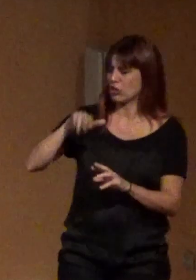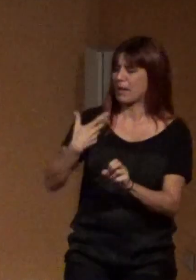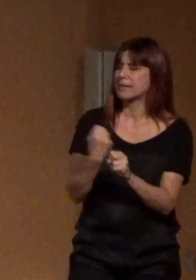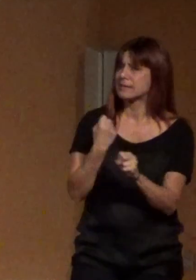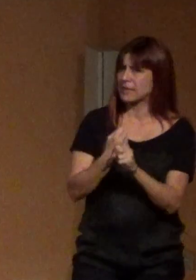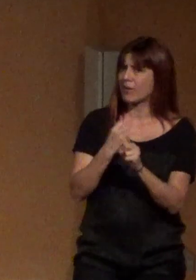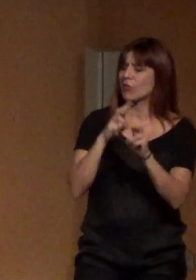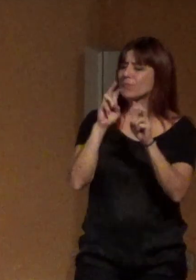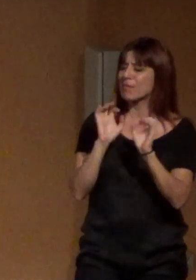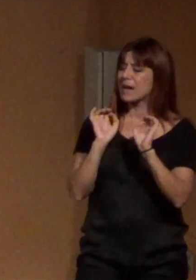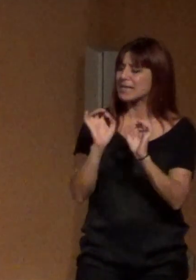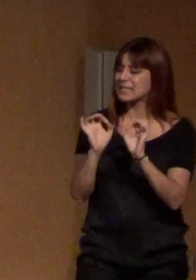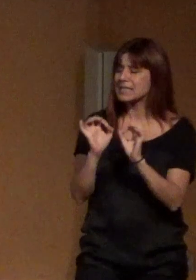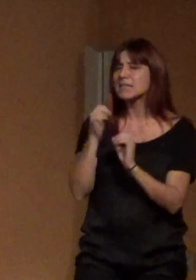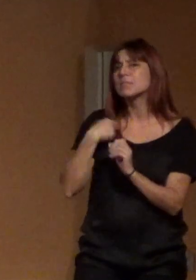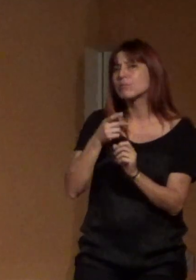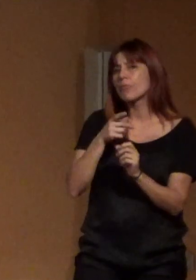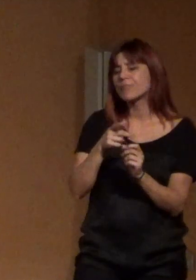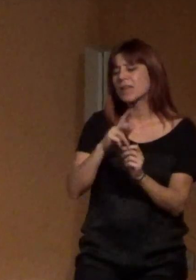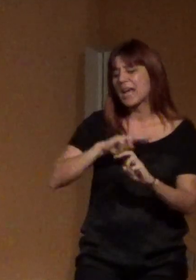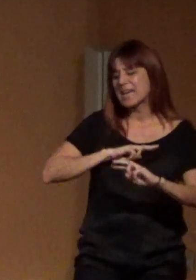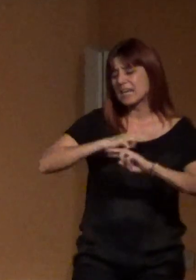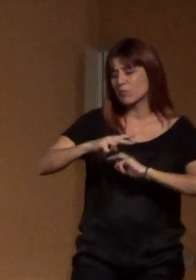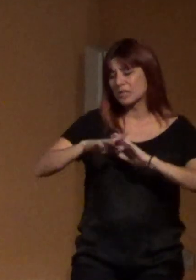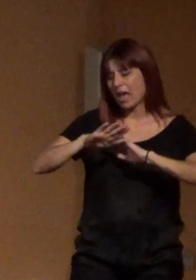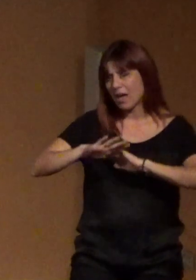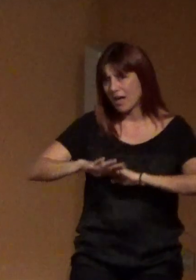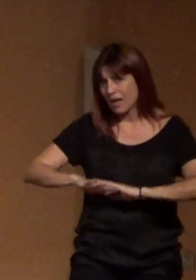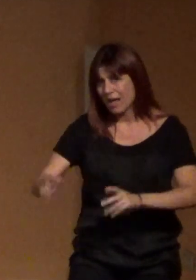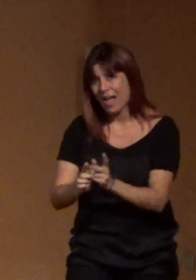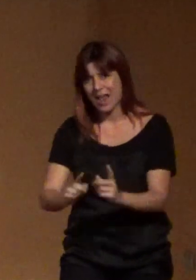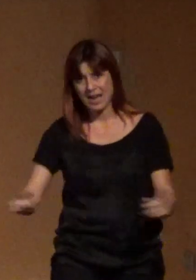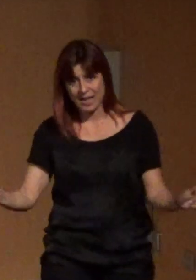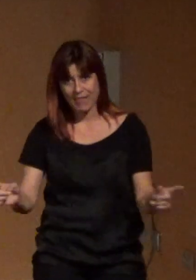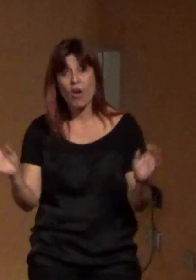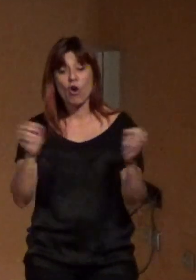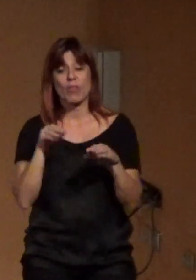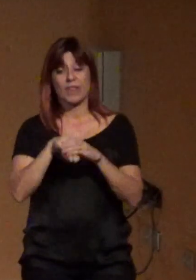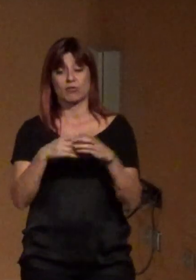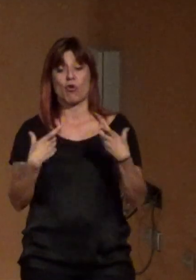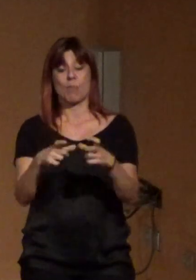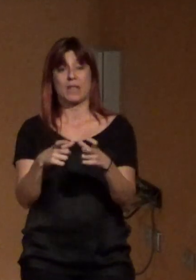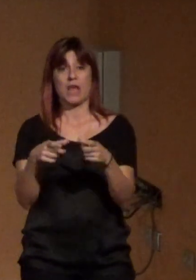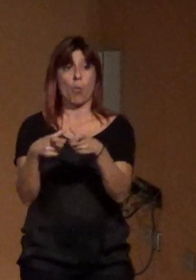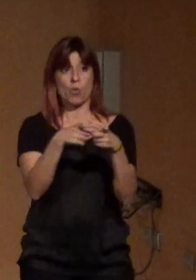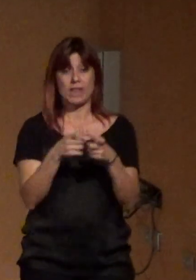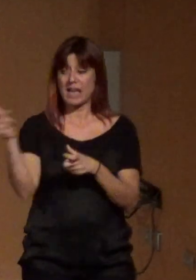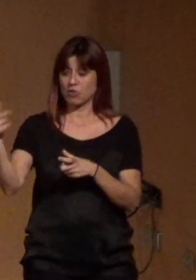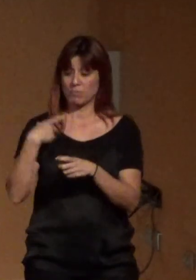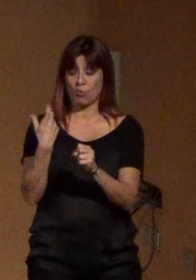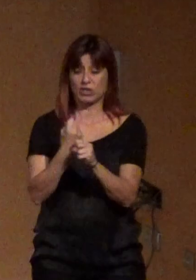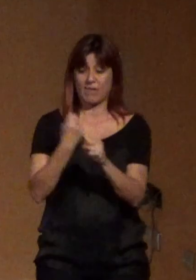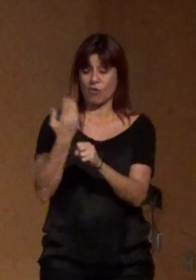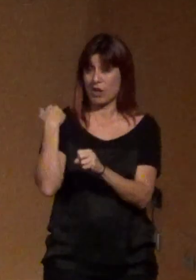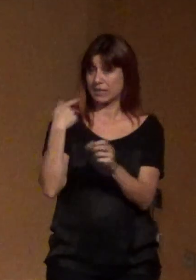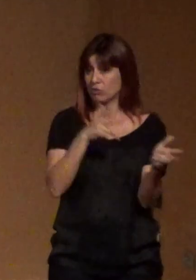amplitud disminuida y la latencia alargada. La latencia alargada y la amplitud disminuida. Nosotros, este es el trabajo que he puesto antes, que hicimos en la FE hace unos años,